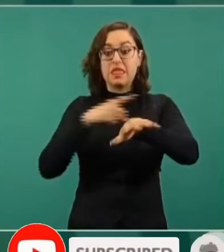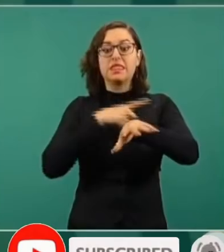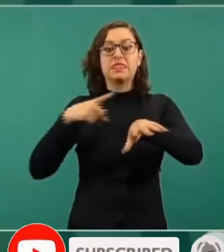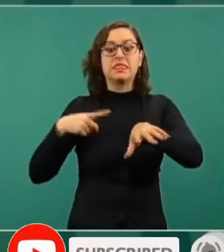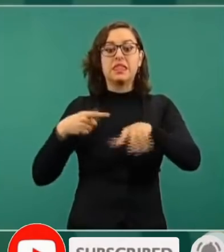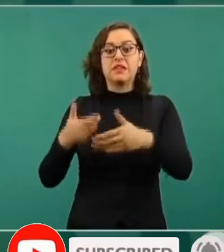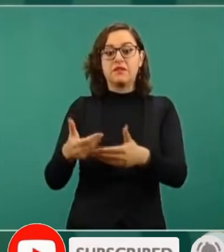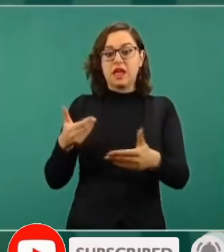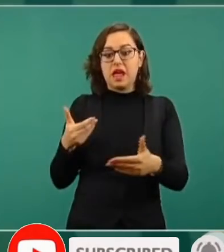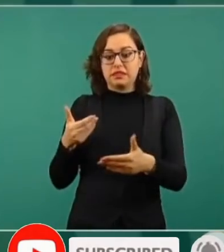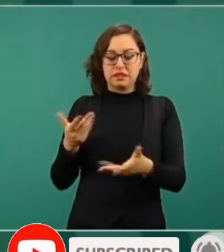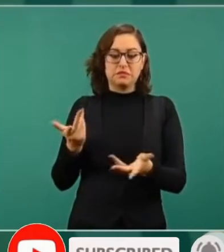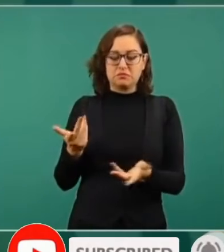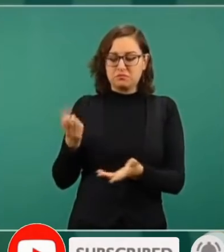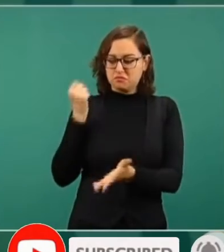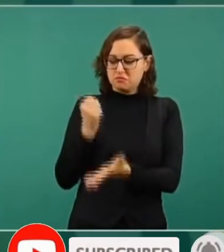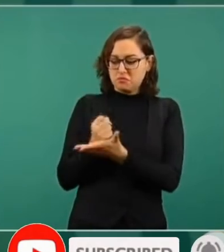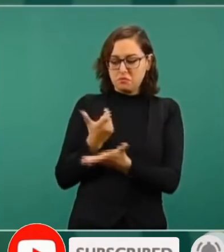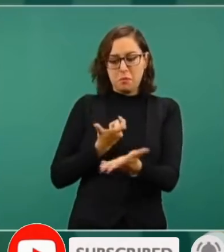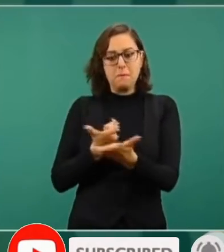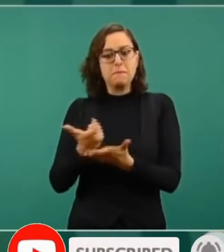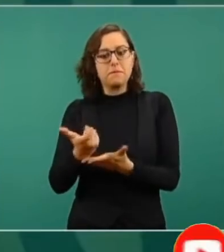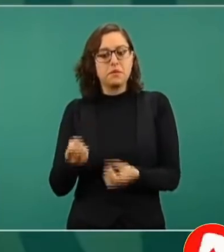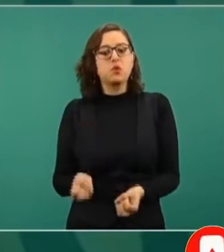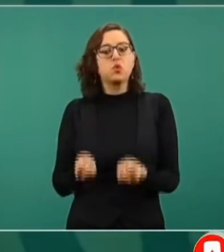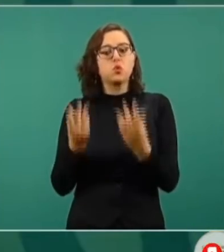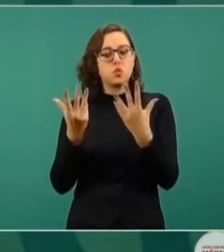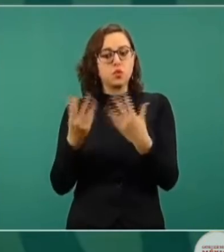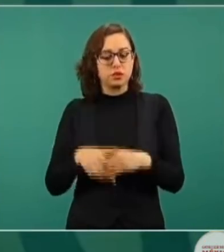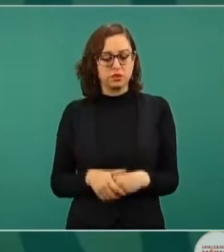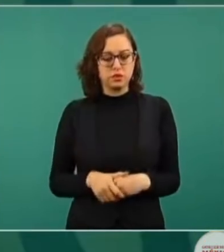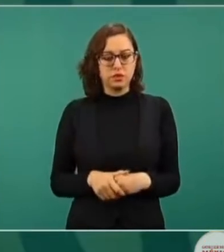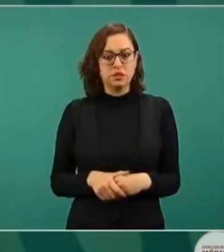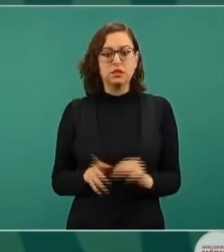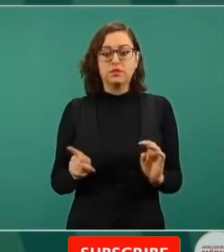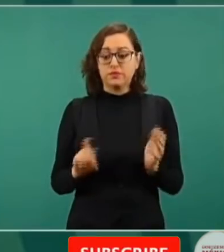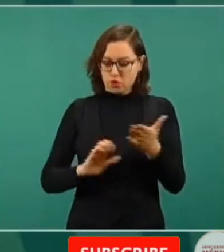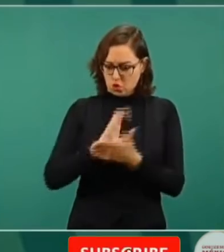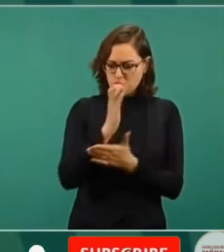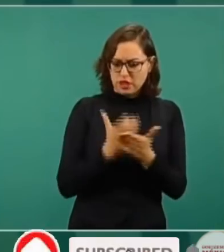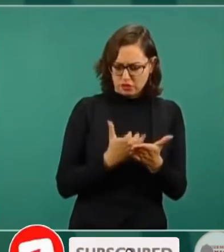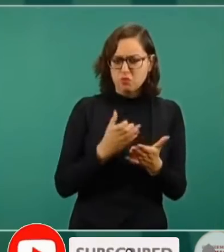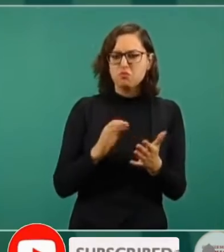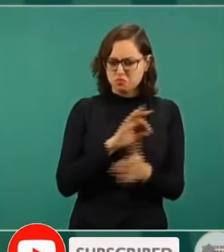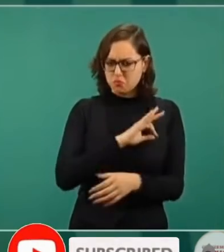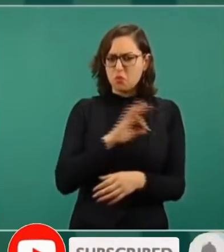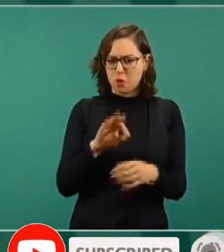la energía con un costo. Si tenían un contrato, pero para ser despachadas